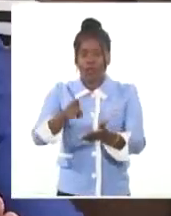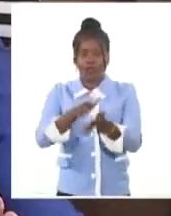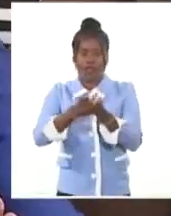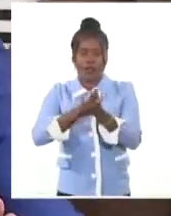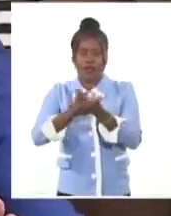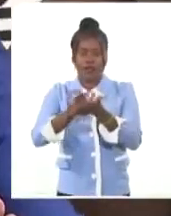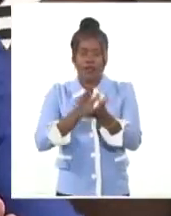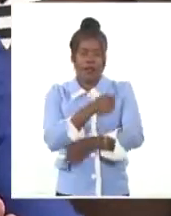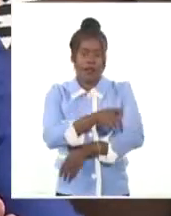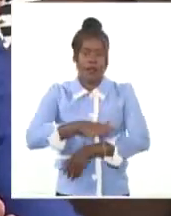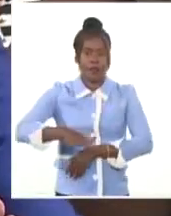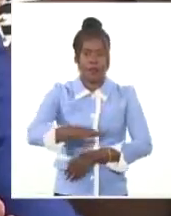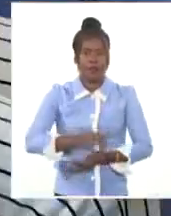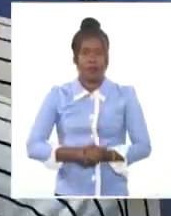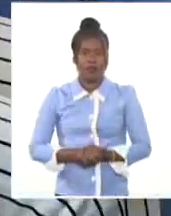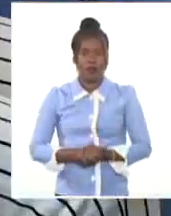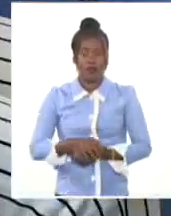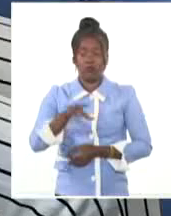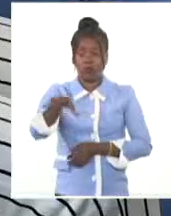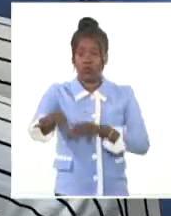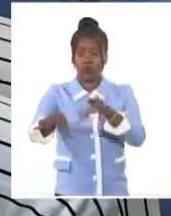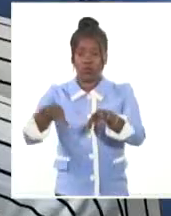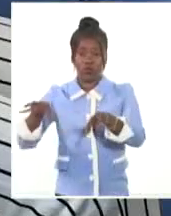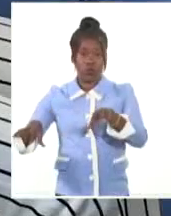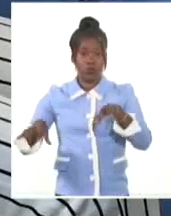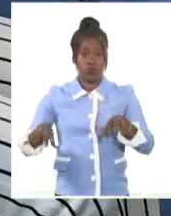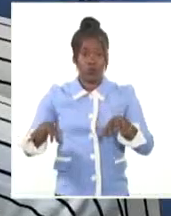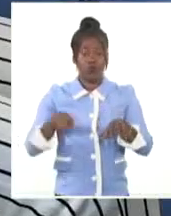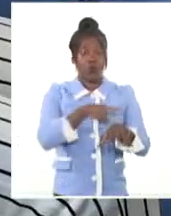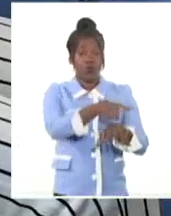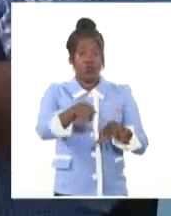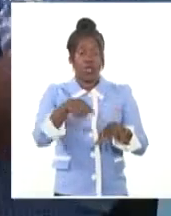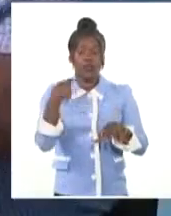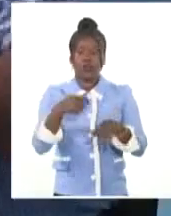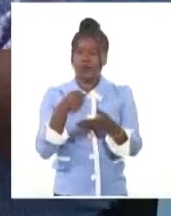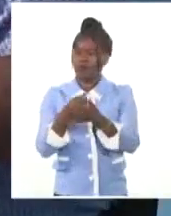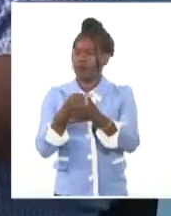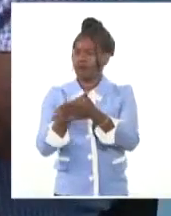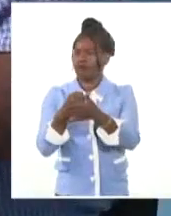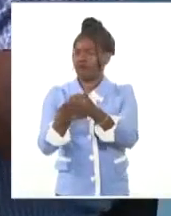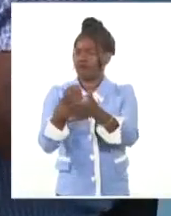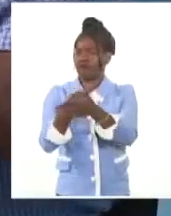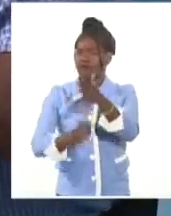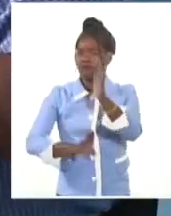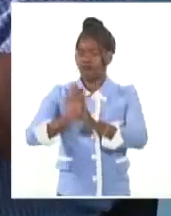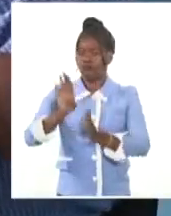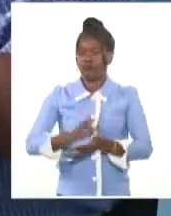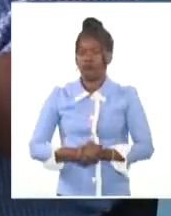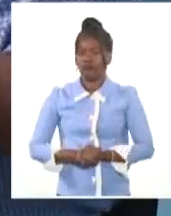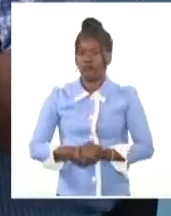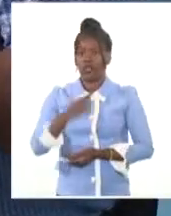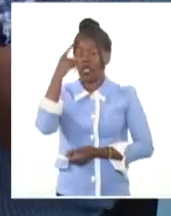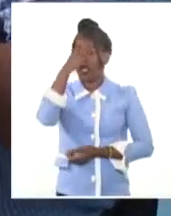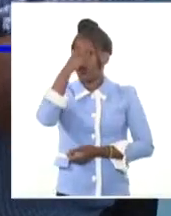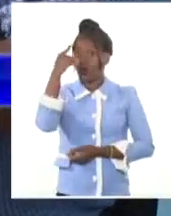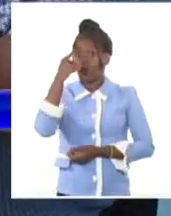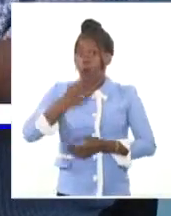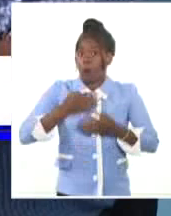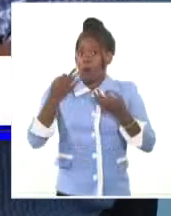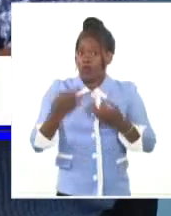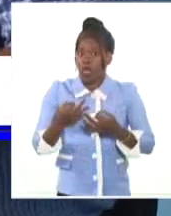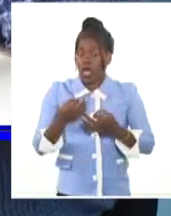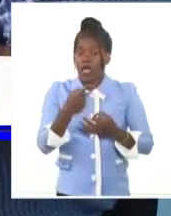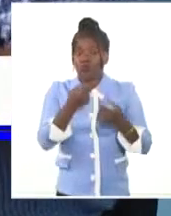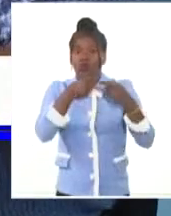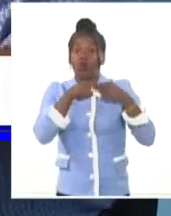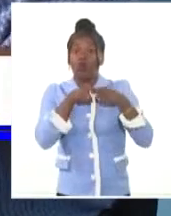el hogar materno infantil, alguien, una institución, tiene que ir allí a ayudar a arreglar esa persiana. El domingo los estamos jugando la hora porque la unidad